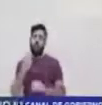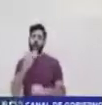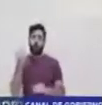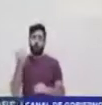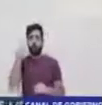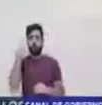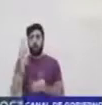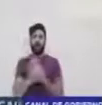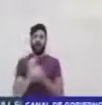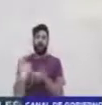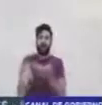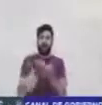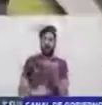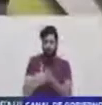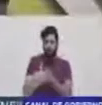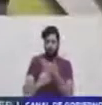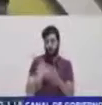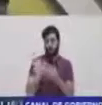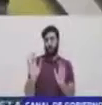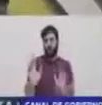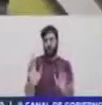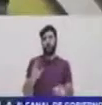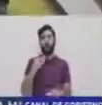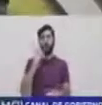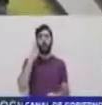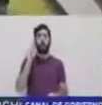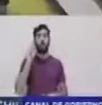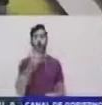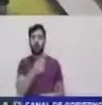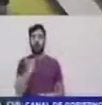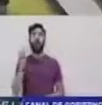que no nos perjudique posteriormente.